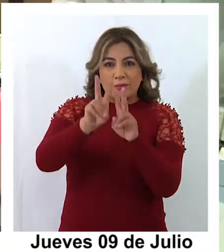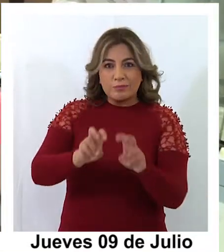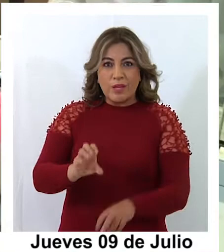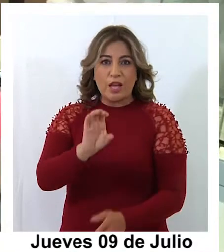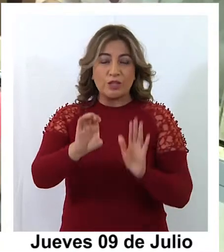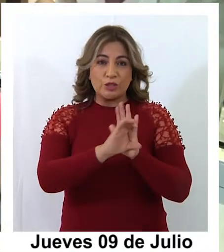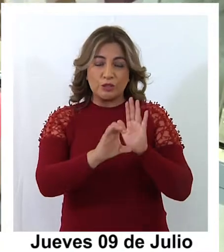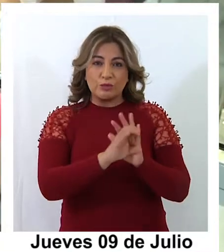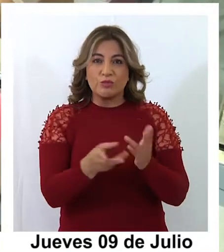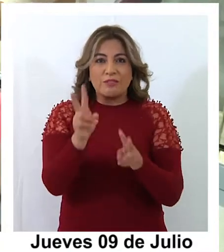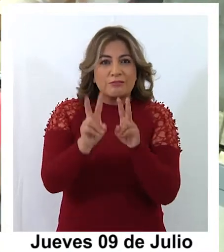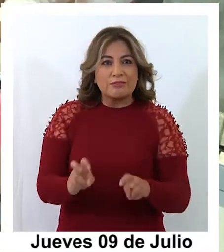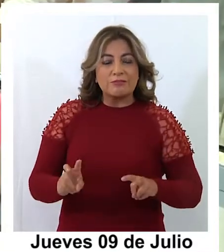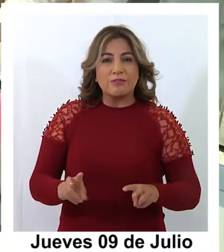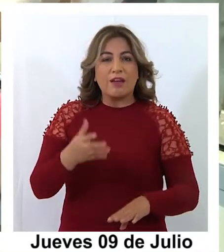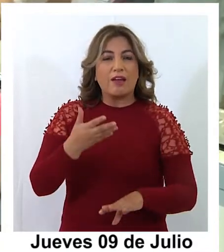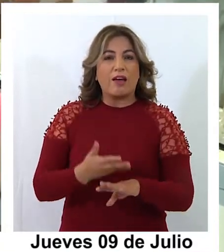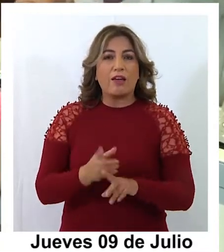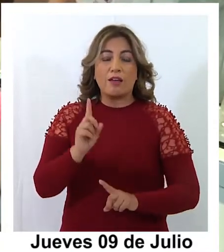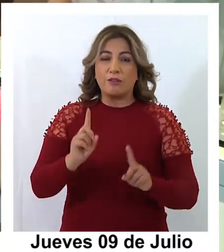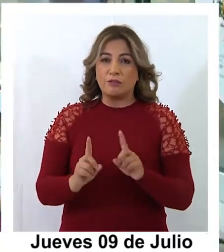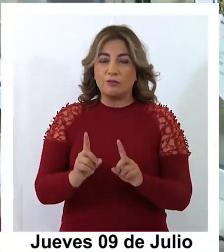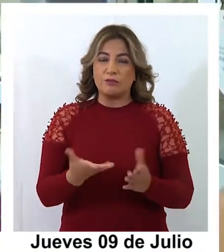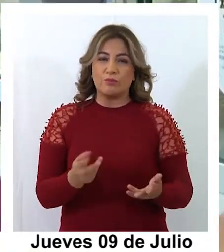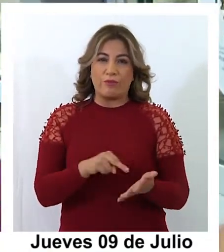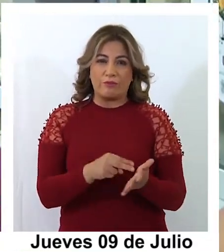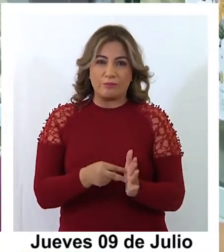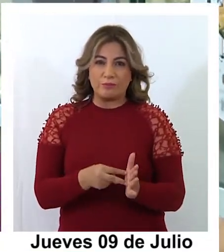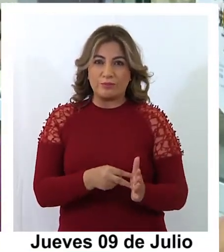Constitución debido a que fue objeto de indicaciones.